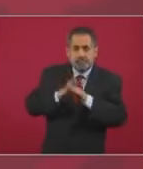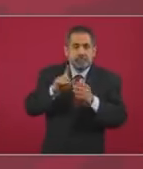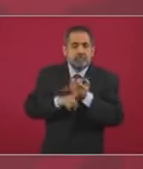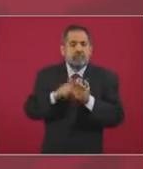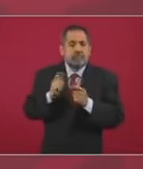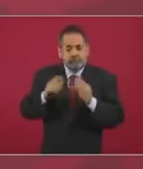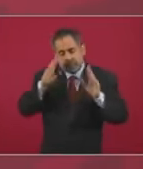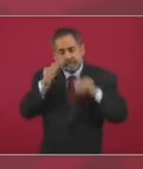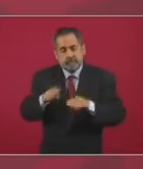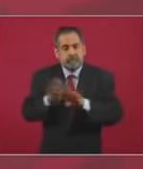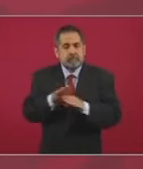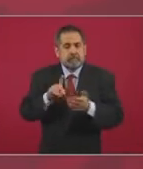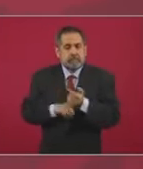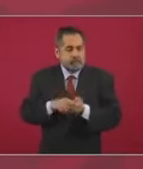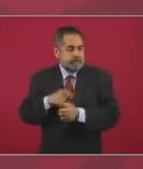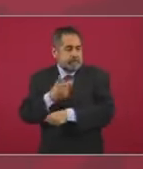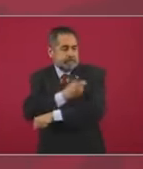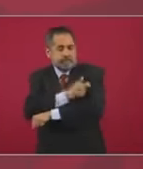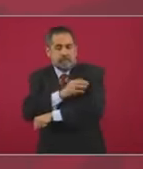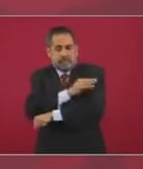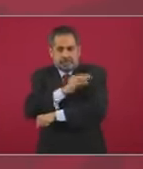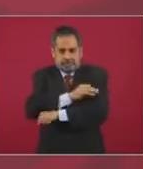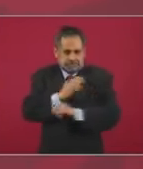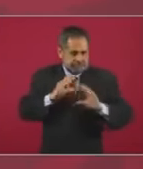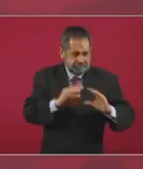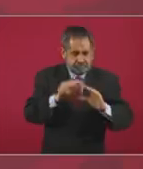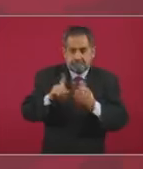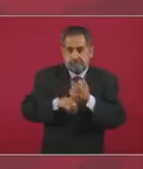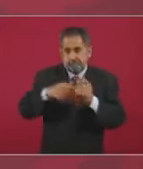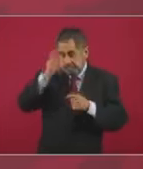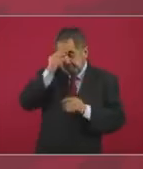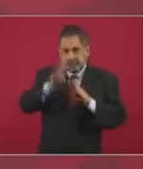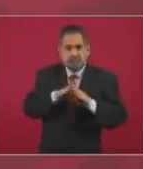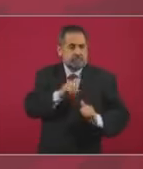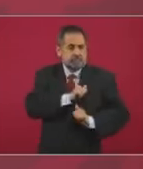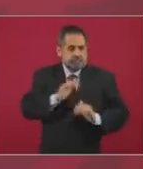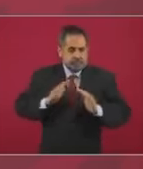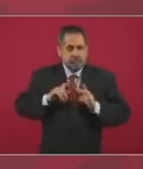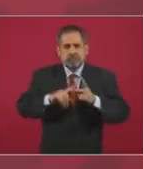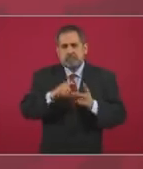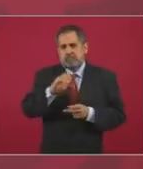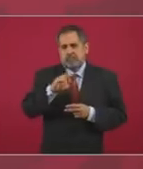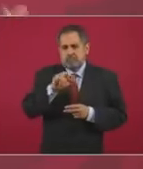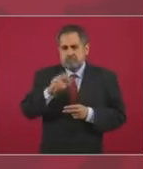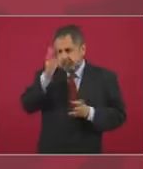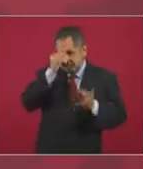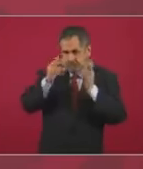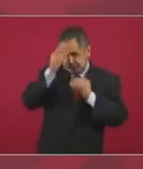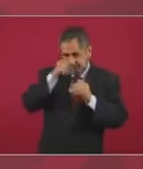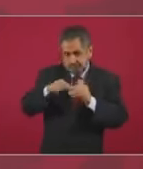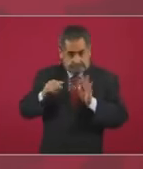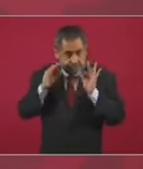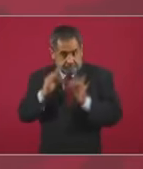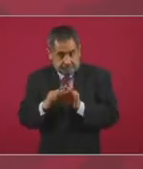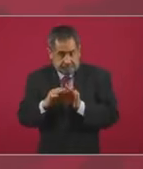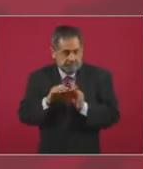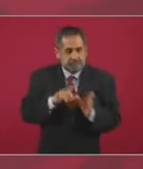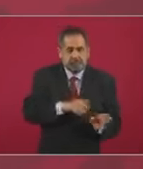específicamente dedicado a la aplicación de la vacuna, tanto personal militar como personal civil, y entonces pasaremos al